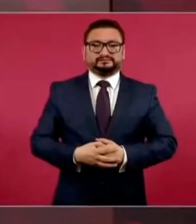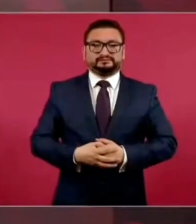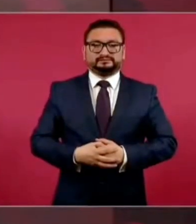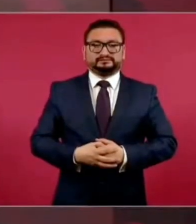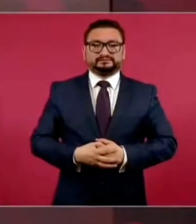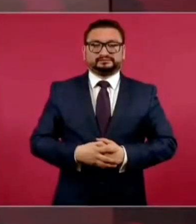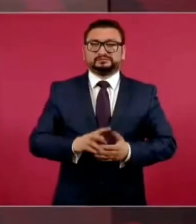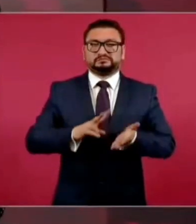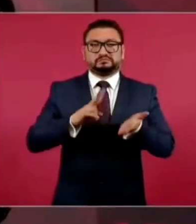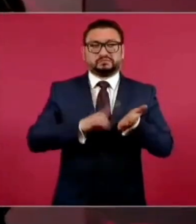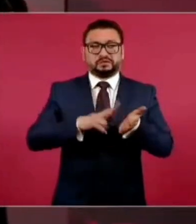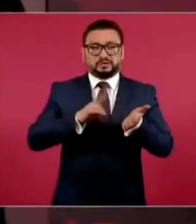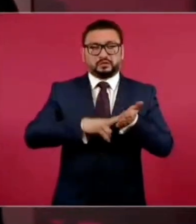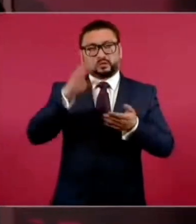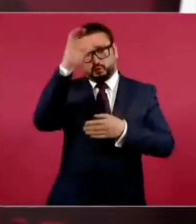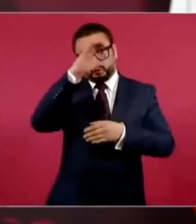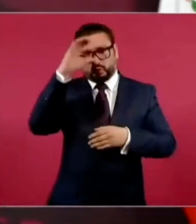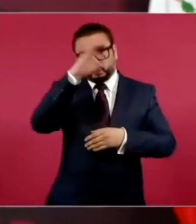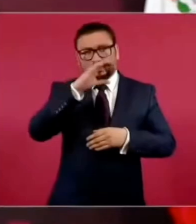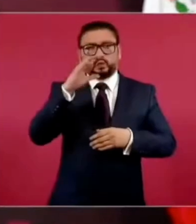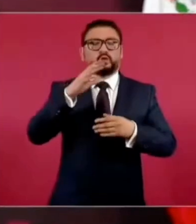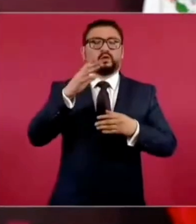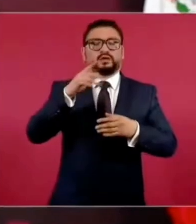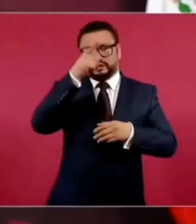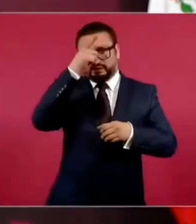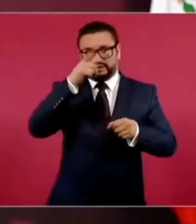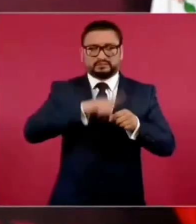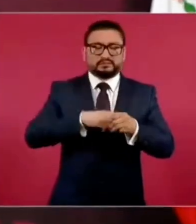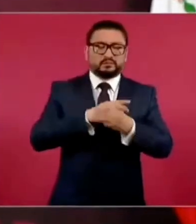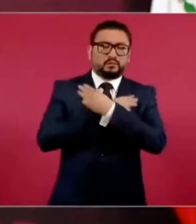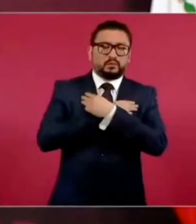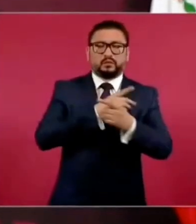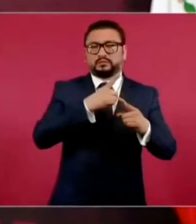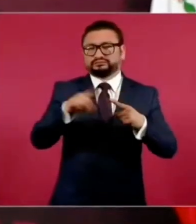de valores culturales, morales, espirituales.